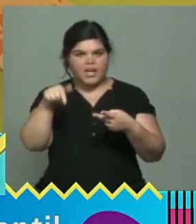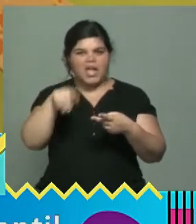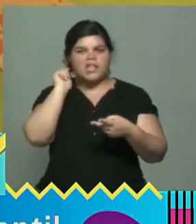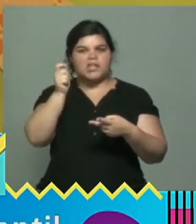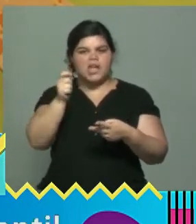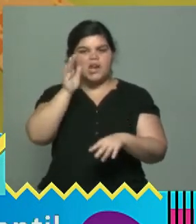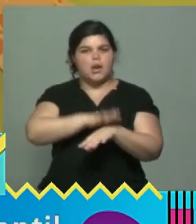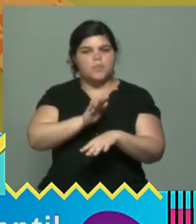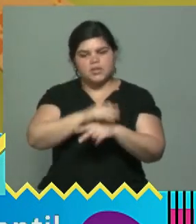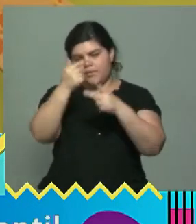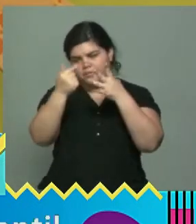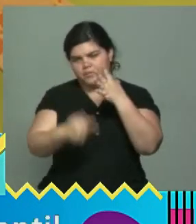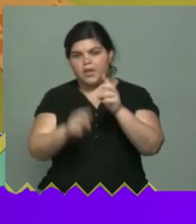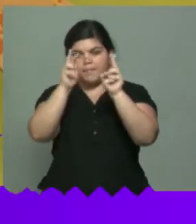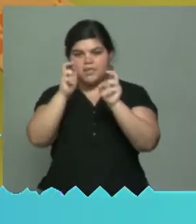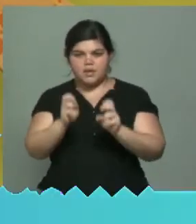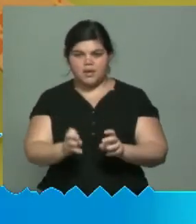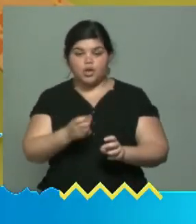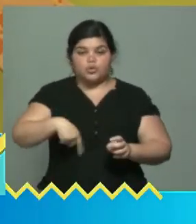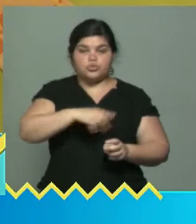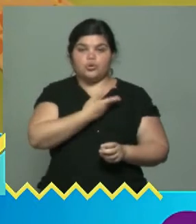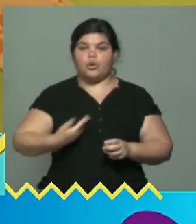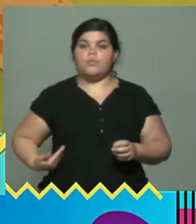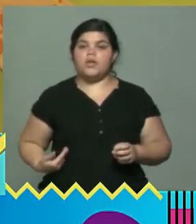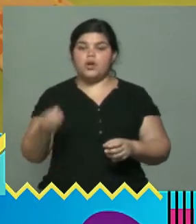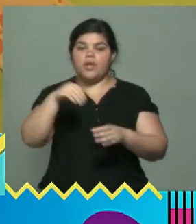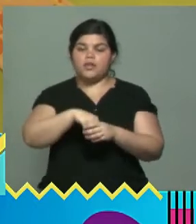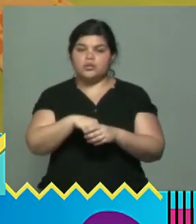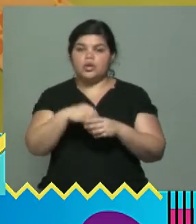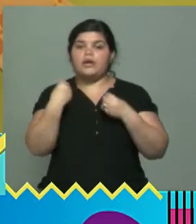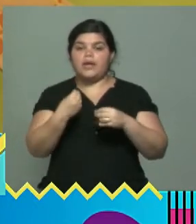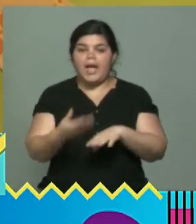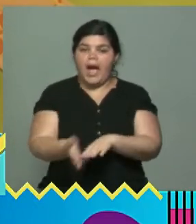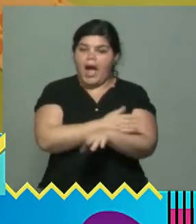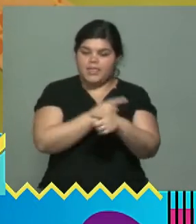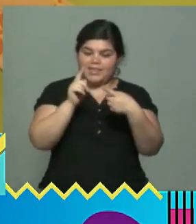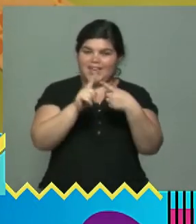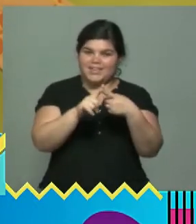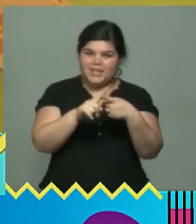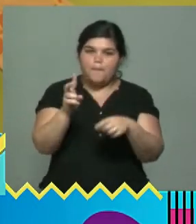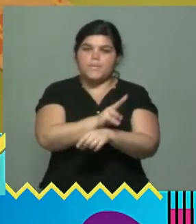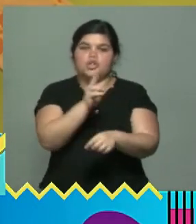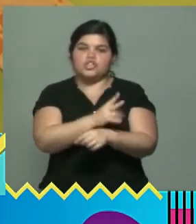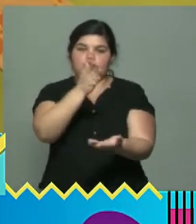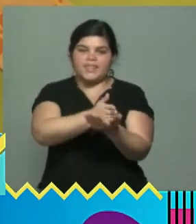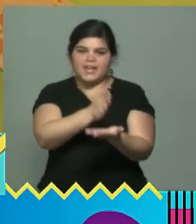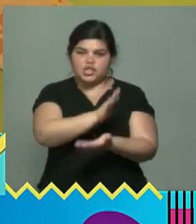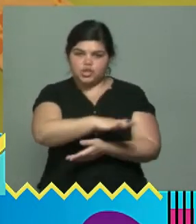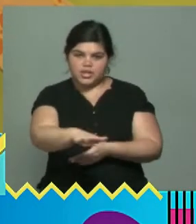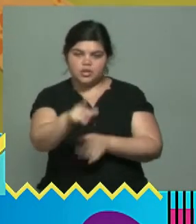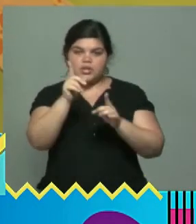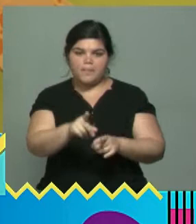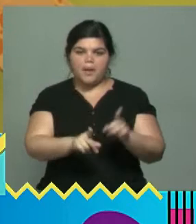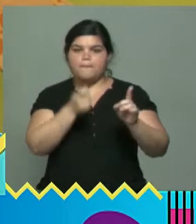demás. Nosotros dentro del Ejecutivo estamos trabajando fuertemente en lo que es la protección de los derechos de los niños y en la reparación cuando el derecho ha